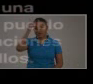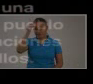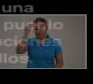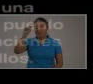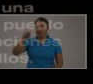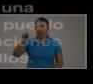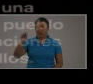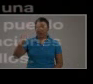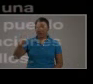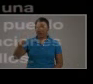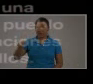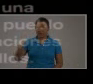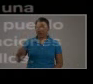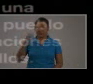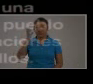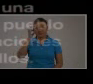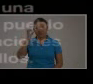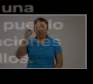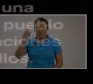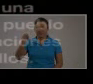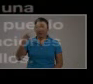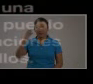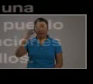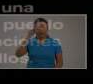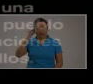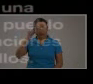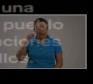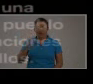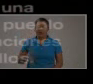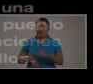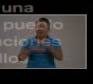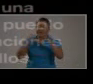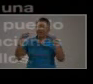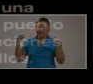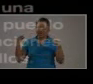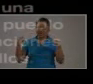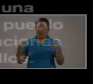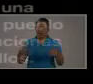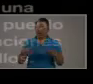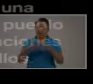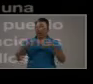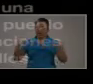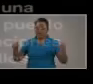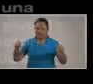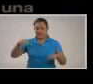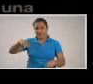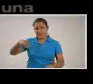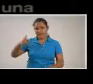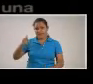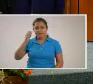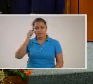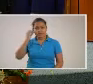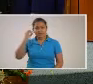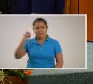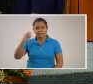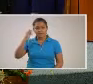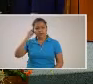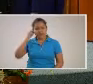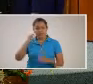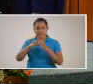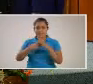ahorita Gog ya salió de alguna forma de la tierra de Magog y empezó a acercarse hacia Israel.